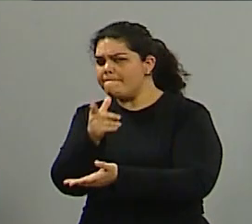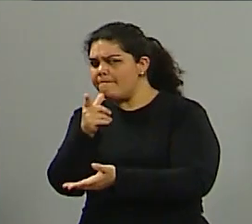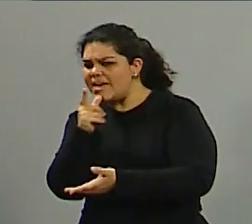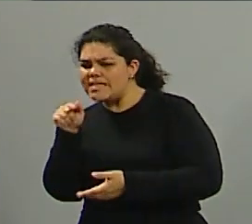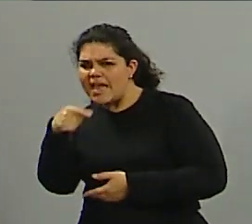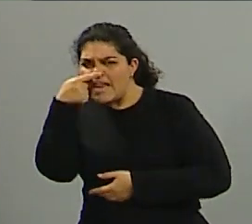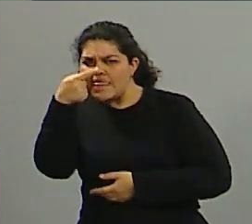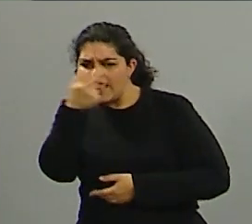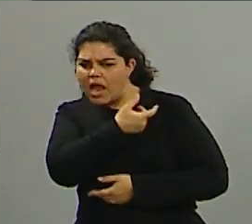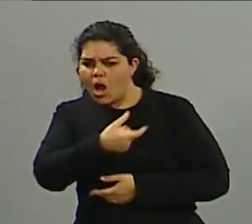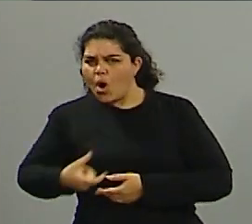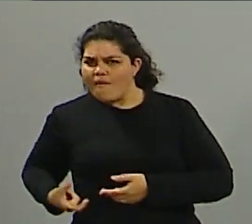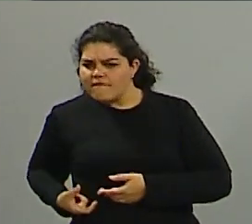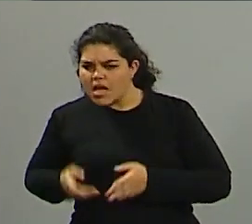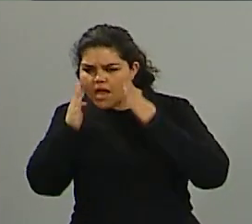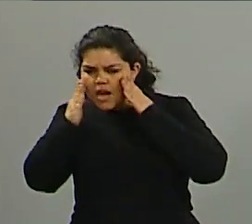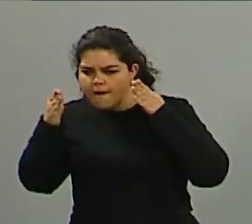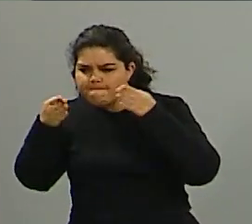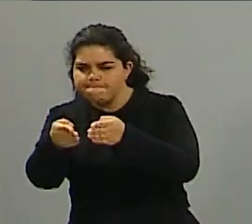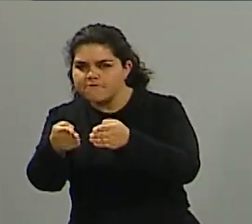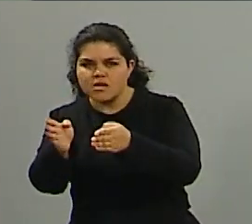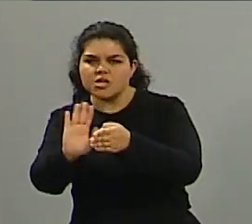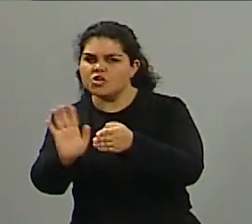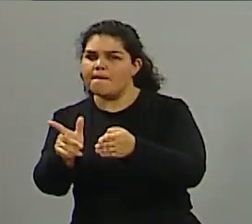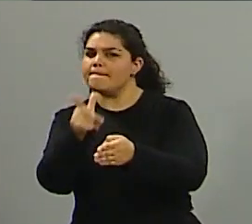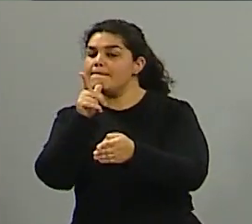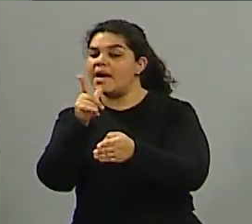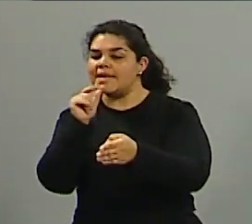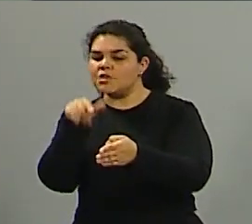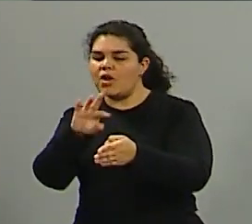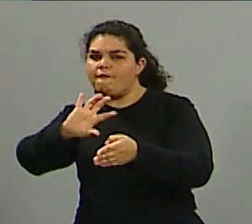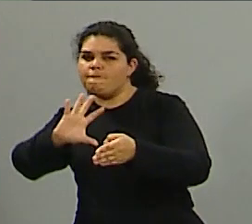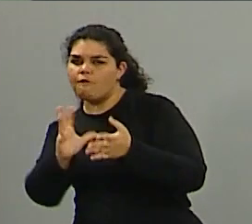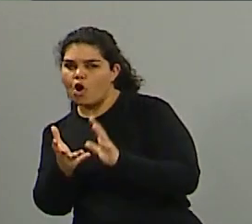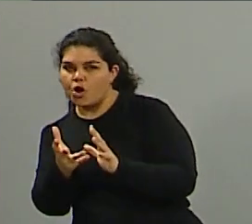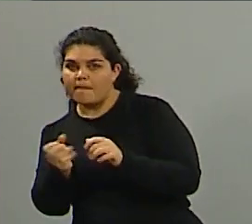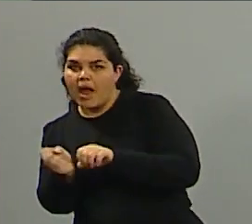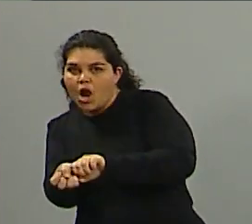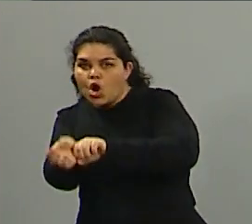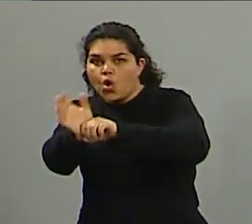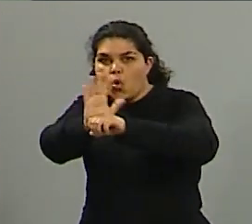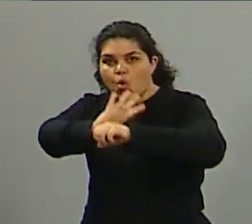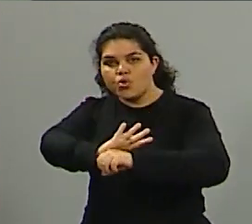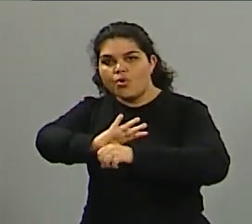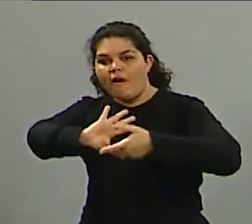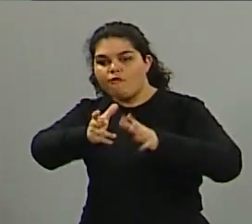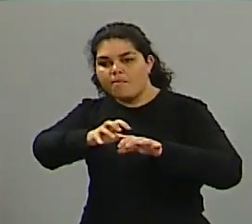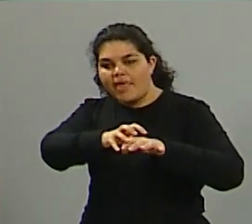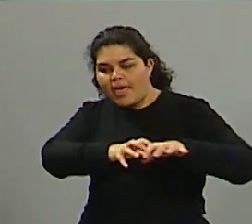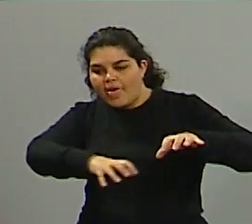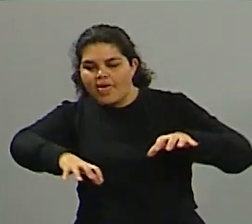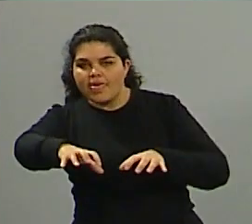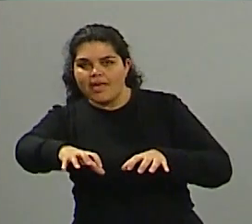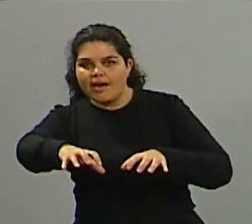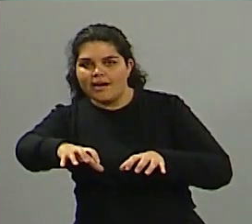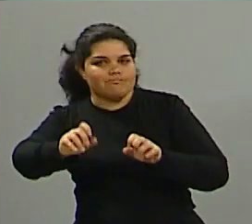interesa ese cargo. Lo que Lynch plantea es que San Martín lo que está generando en Cuyo es un microestado. Claro, ¿no? era como una